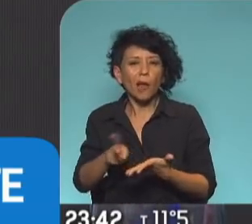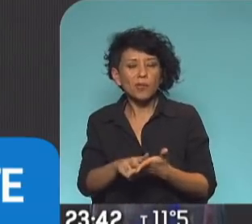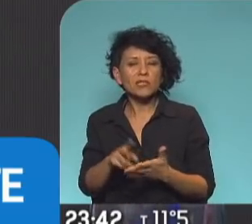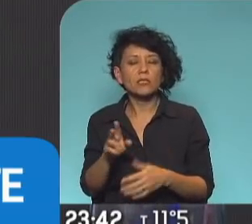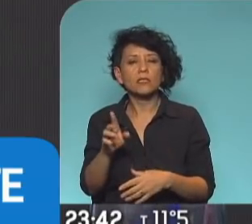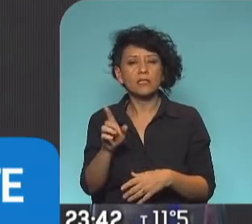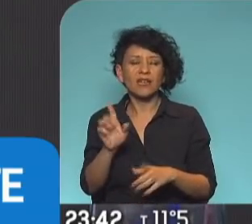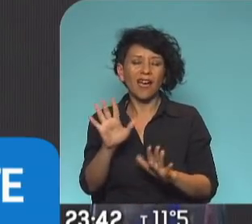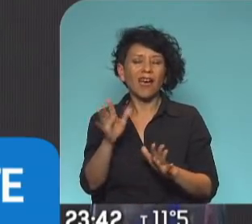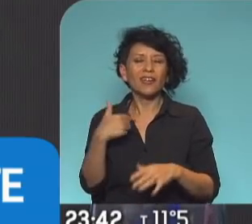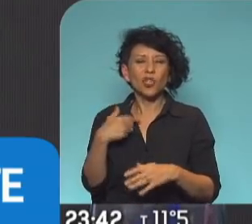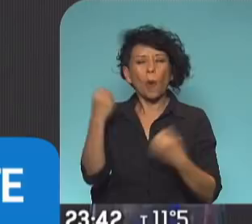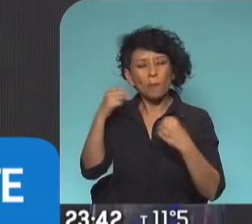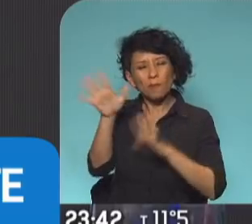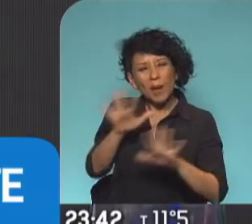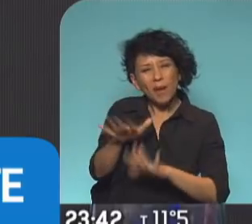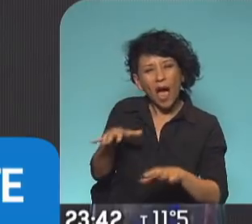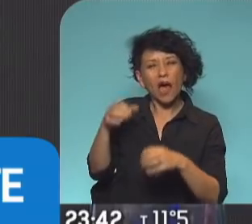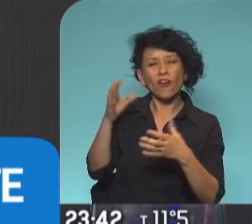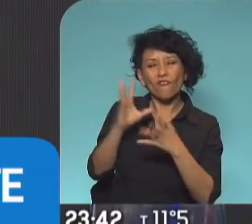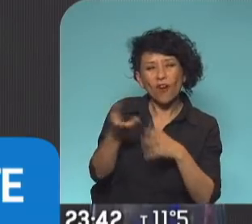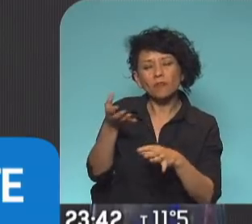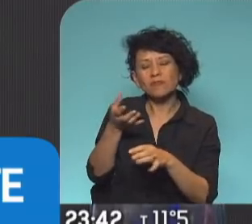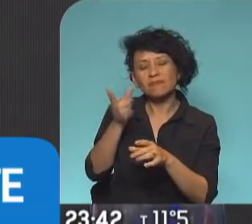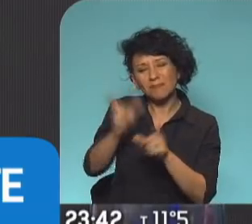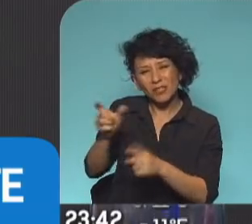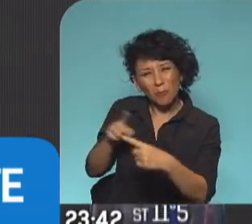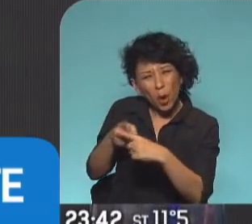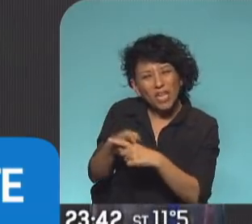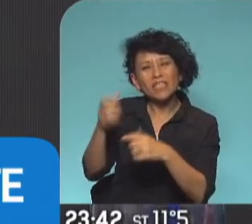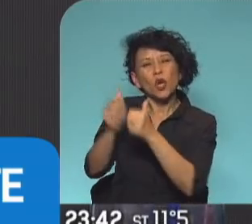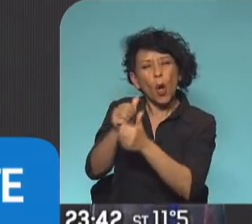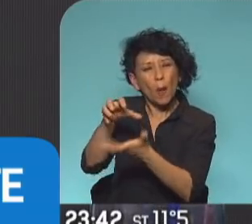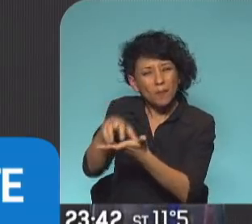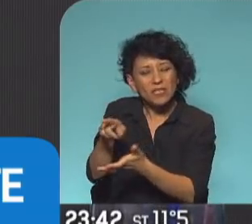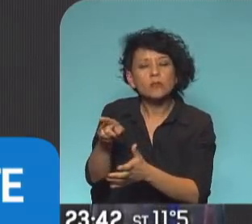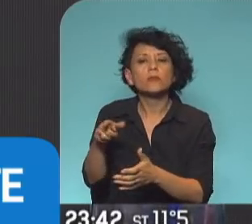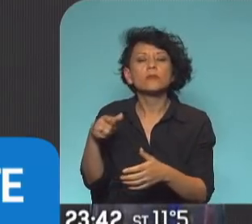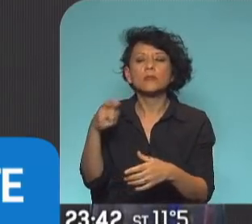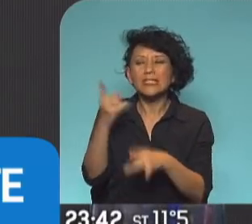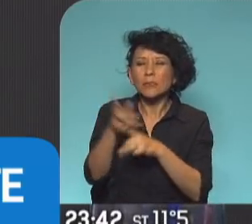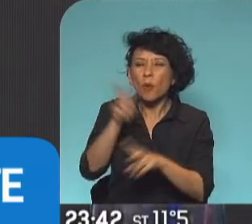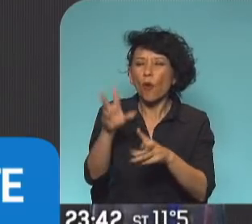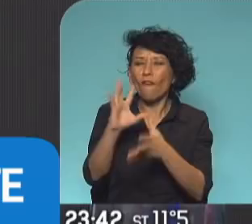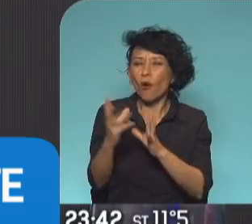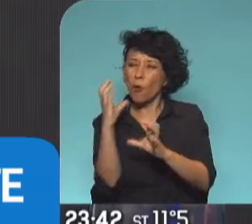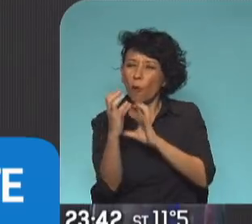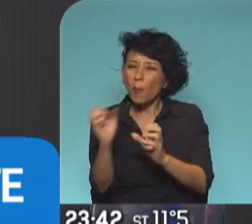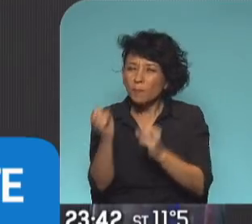yo coaché a algunos empresarios y políticos y justamente siempre buscaba su impronta comunicacional. En el caso de Roberto